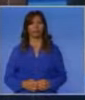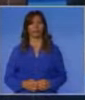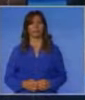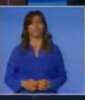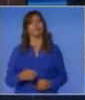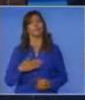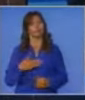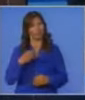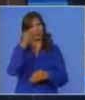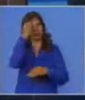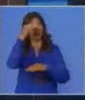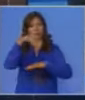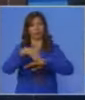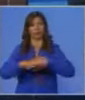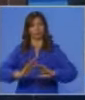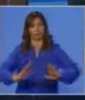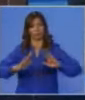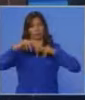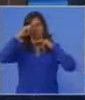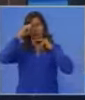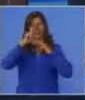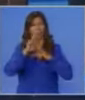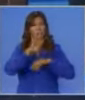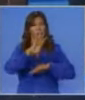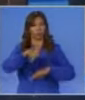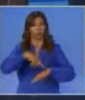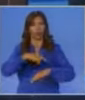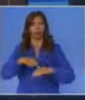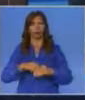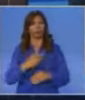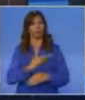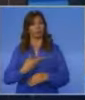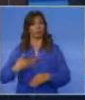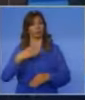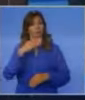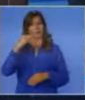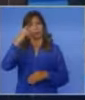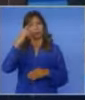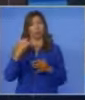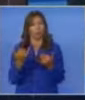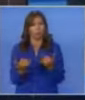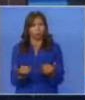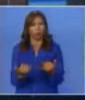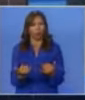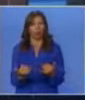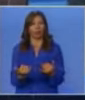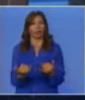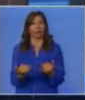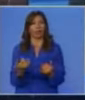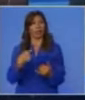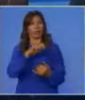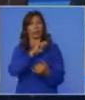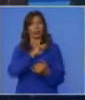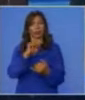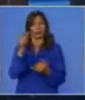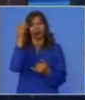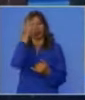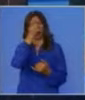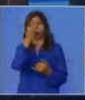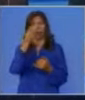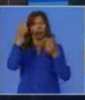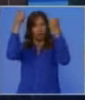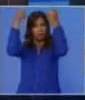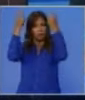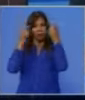¿Qué tal? Muy buenas tardes con todos. Bienvenidos a las noticias de hoy. El presidente de la República se reunió en este día en Madrid con el rey